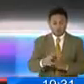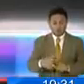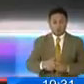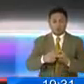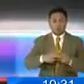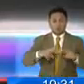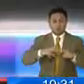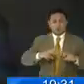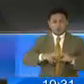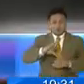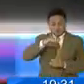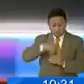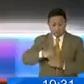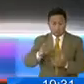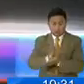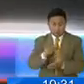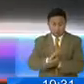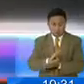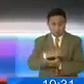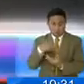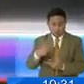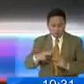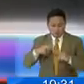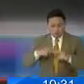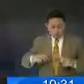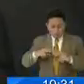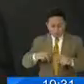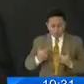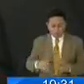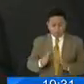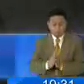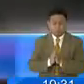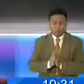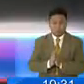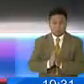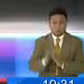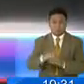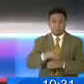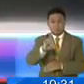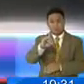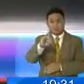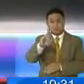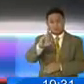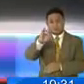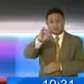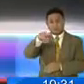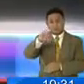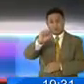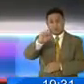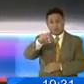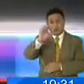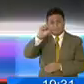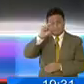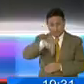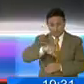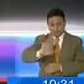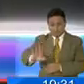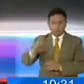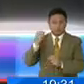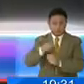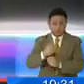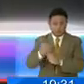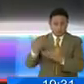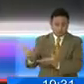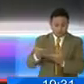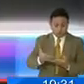investigaciones internas correspondientes y solicitamos que la DINAPEN haga lo propio por lo cual